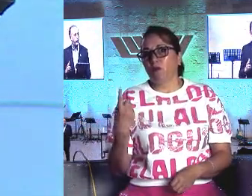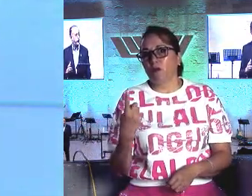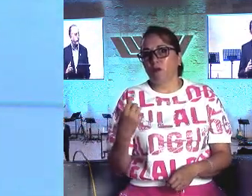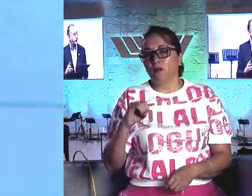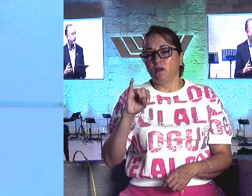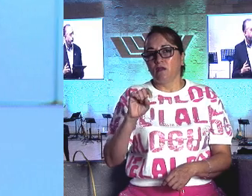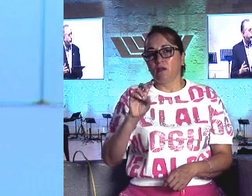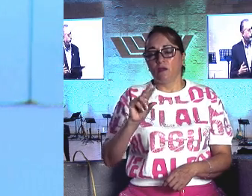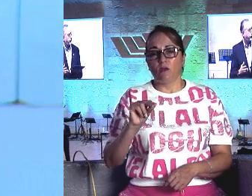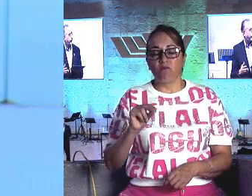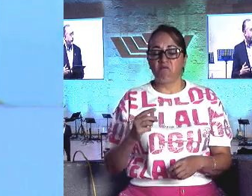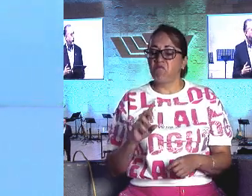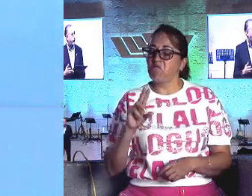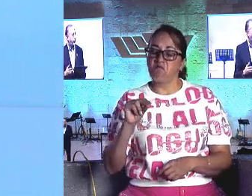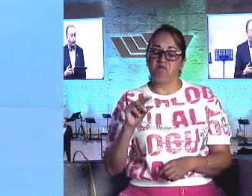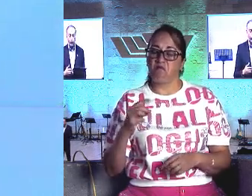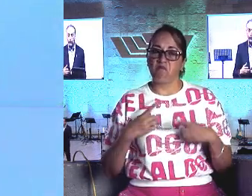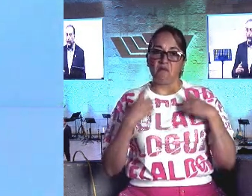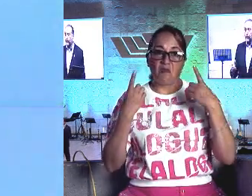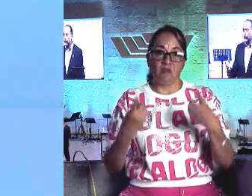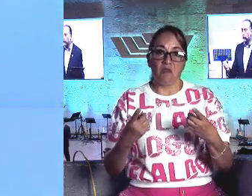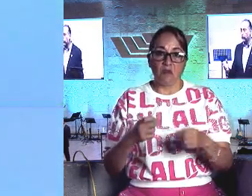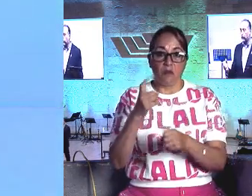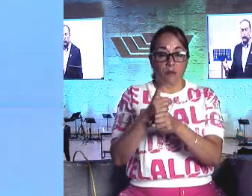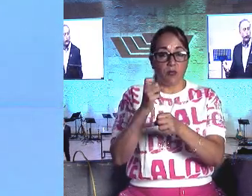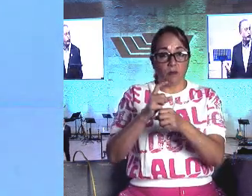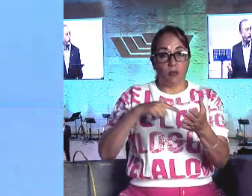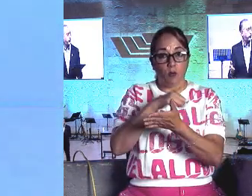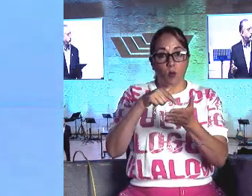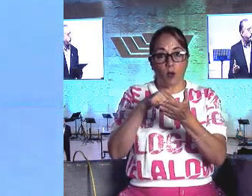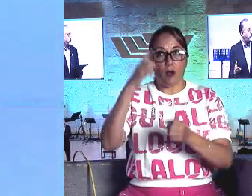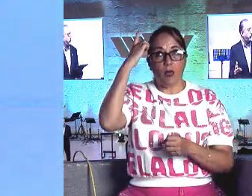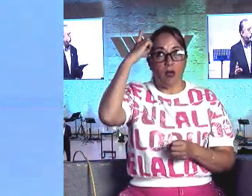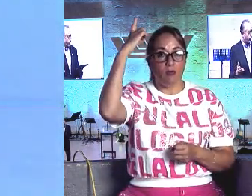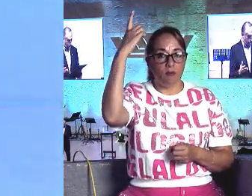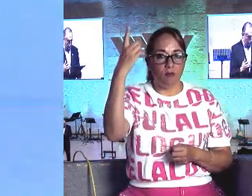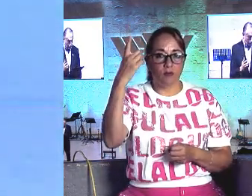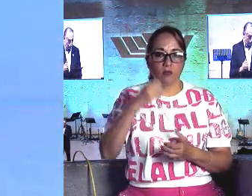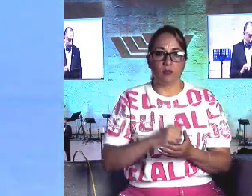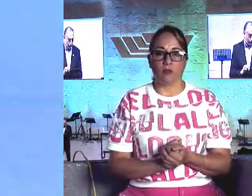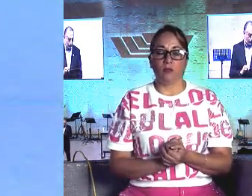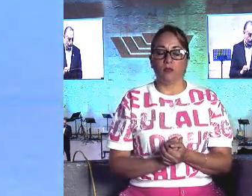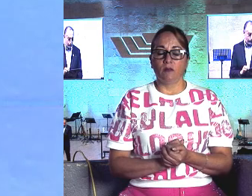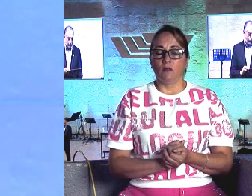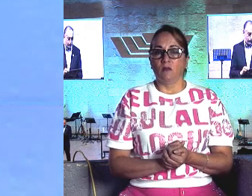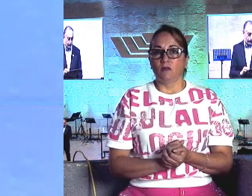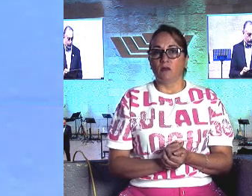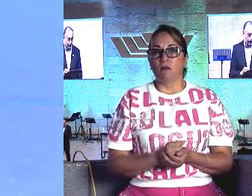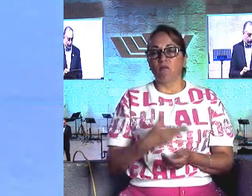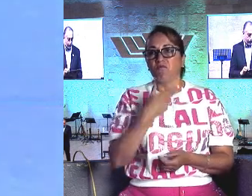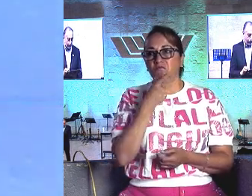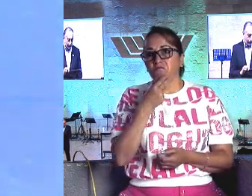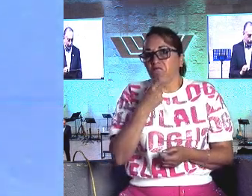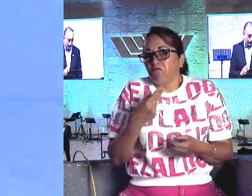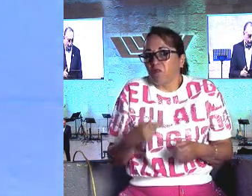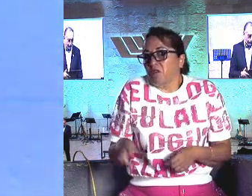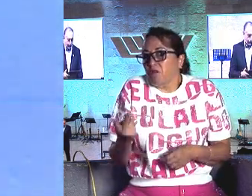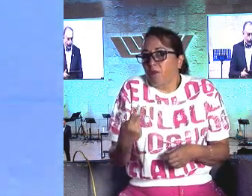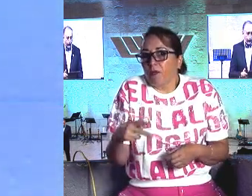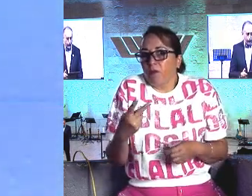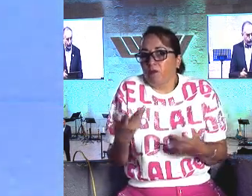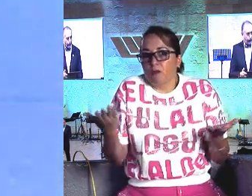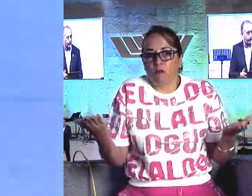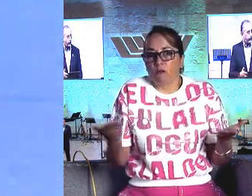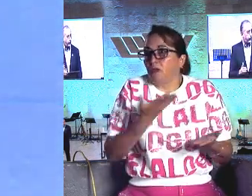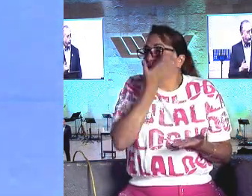Dios, ¿el mundo me va a dar la solución? No, desde luego que no. Así que hay